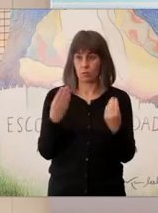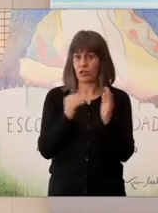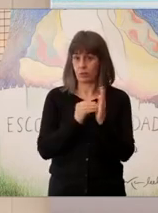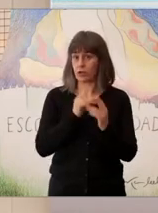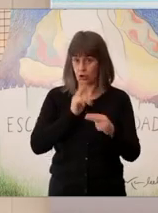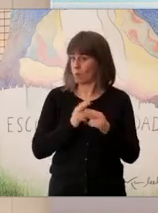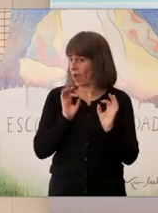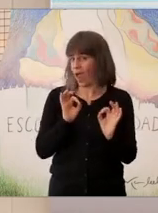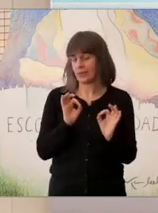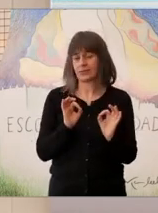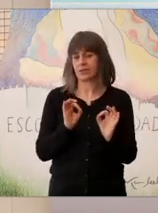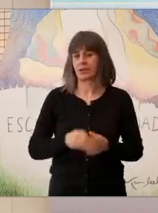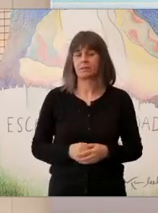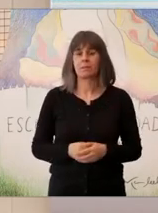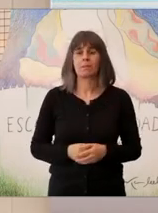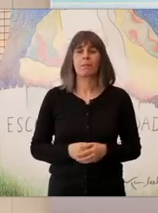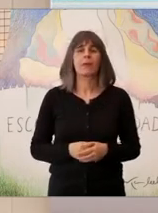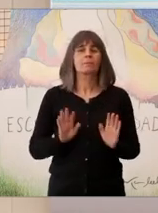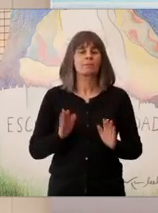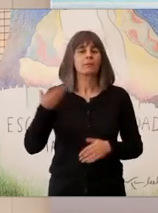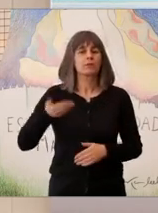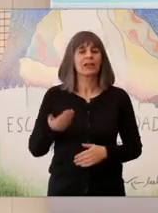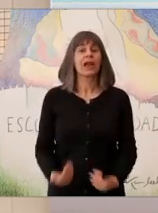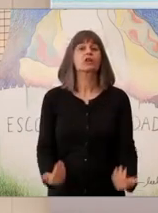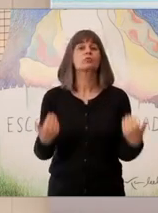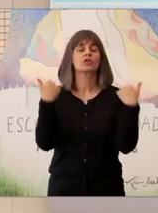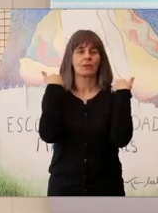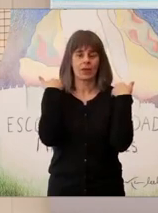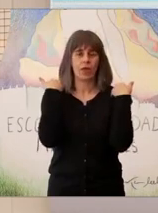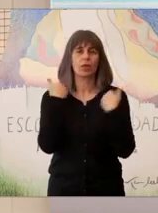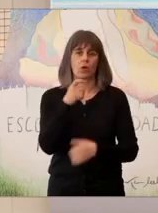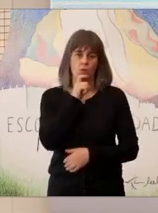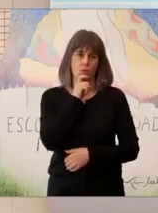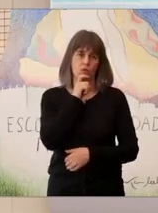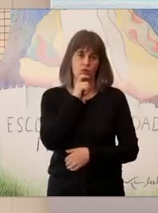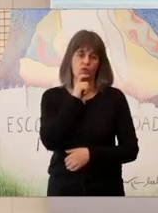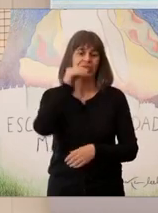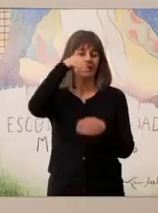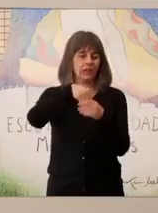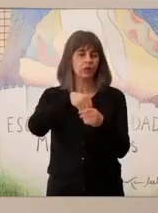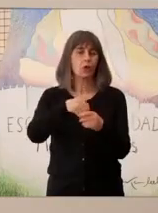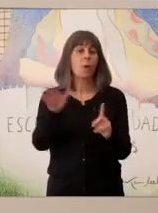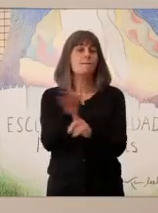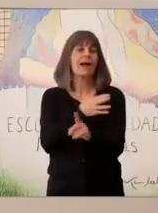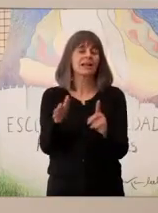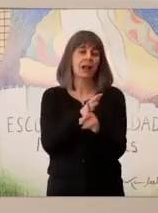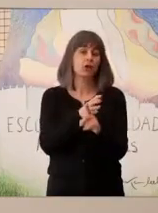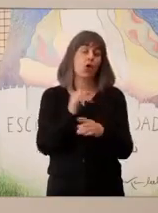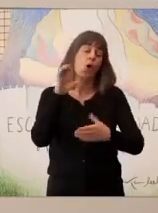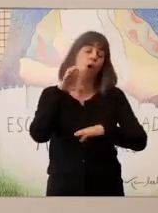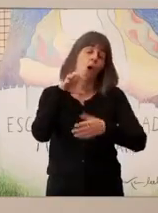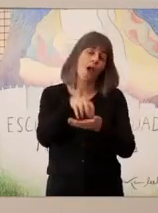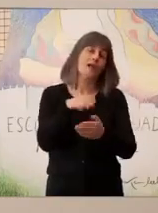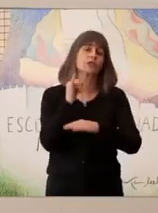¿no? El tema es la responsabilidad o cómo se articula esa responsabilidad de cara a un maltrato institucional a efectos de que existan